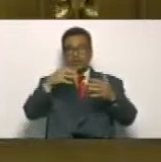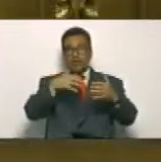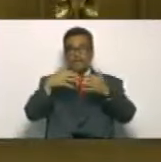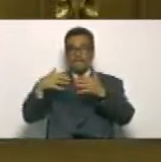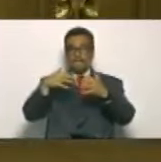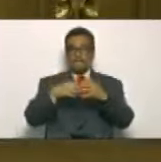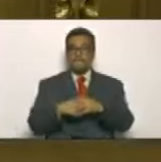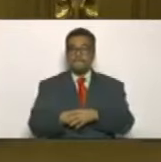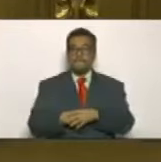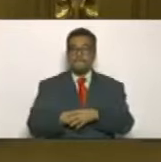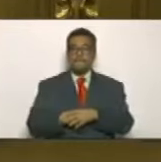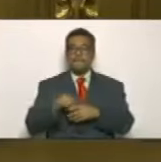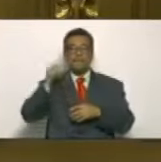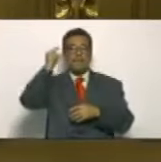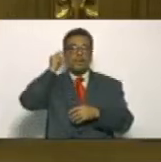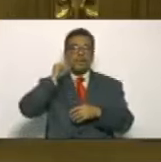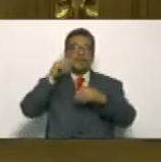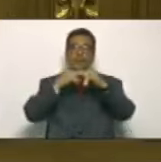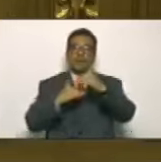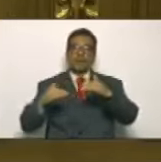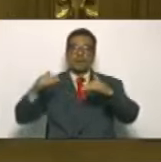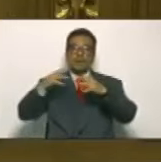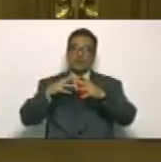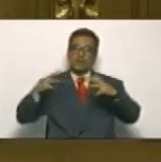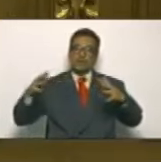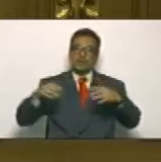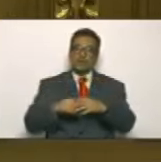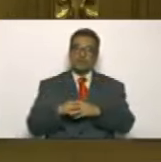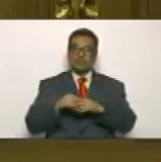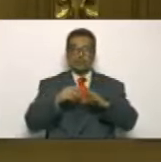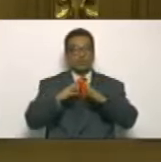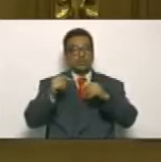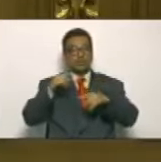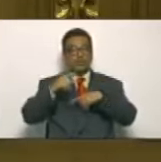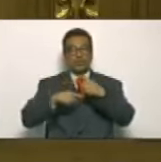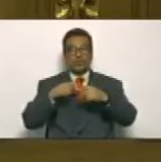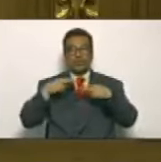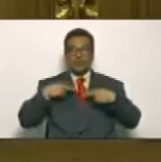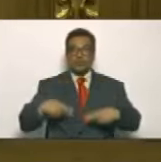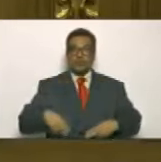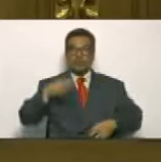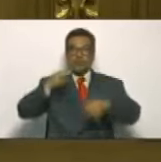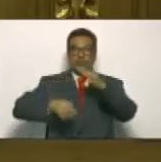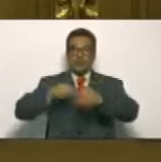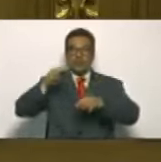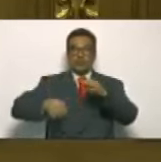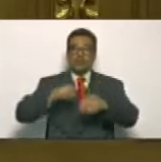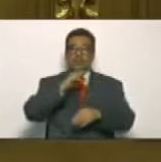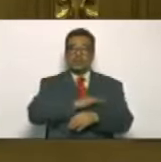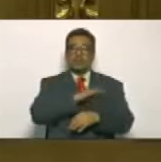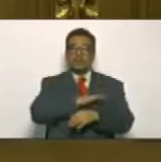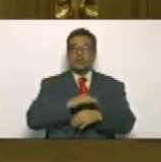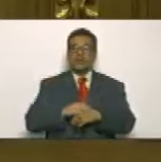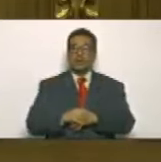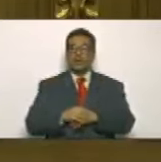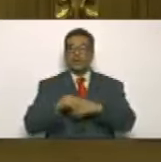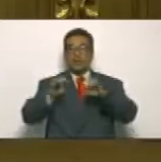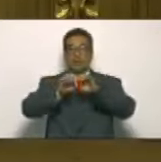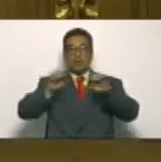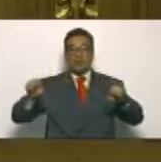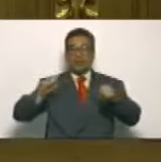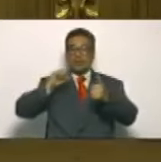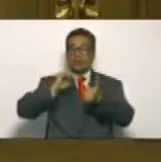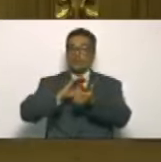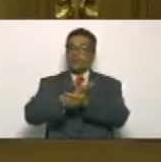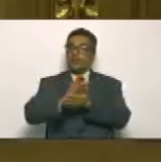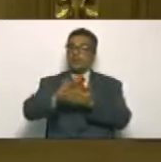batallas, Sucre realzaba la esencia del ser y de la justicia social, de la educación